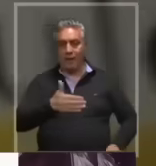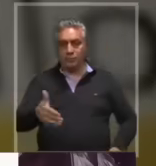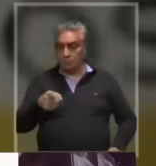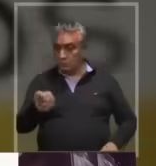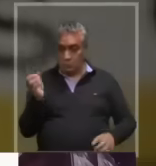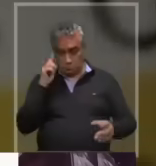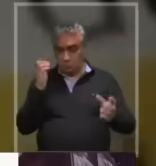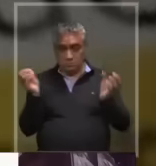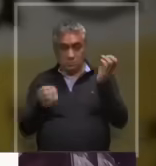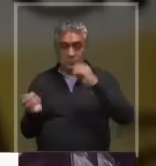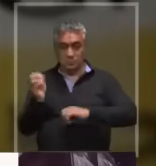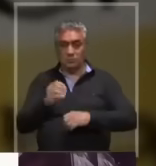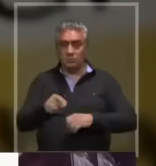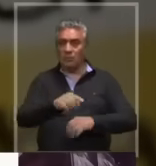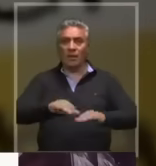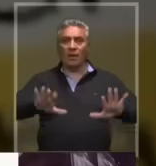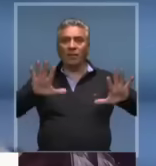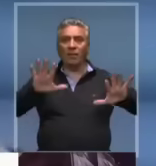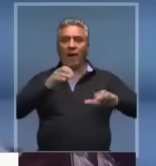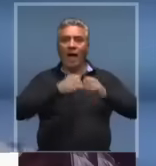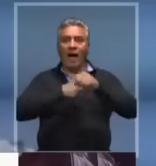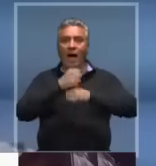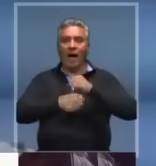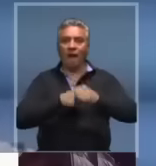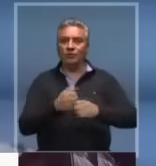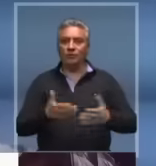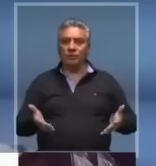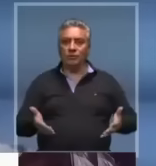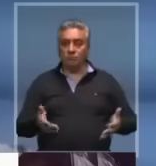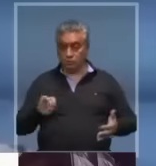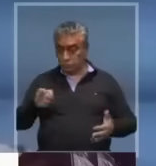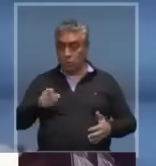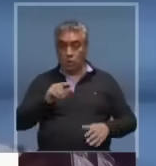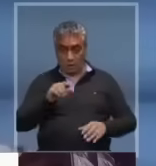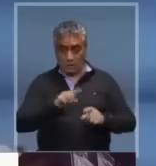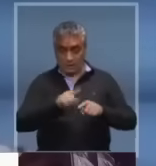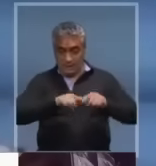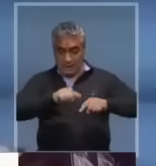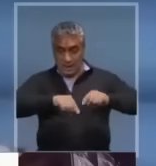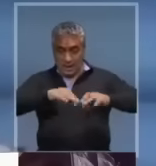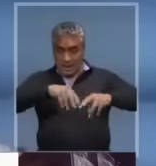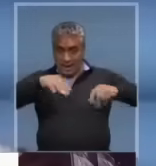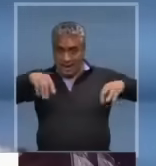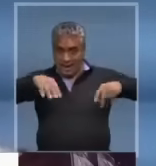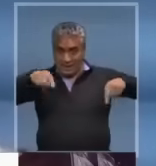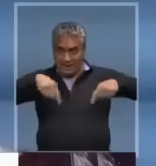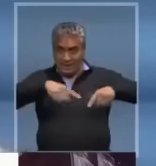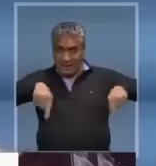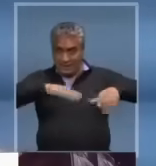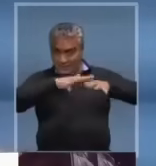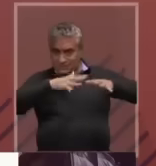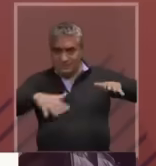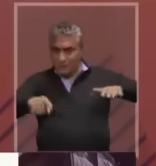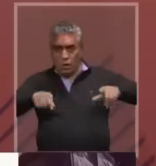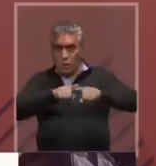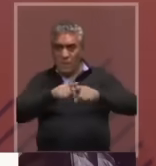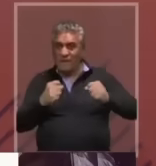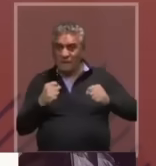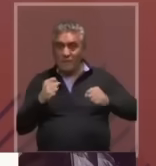con un periodo de retorno de 10 años solamente. Pero para las dunas debería haberse aplicado un criterio distinto por su inestabilidad.